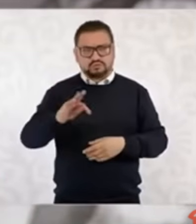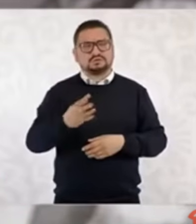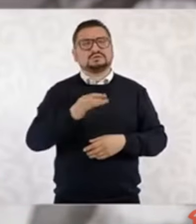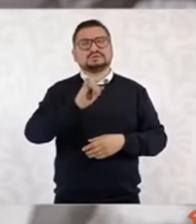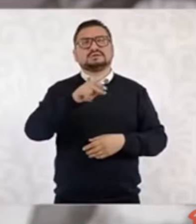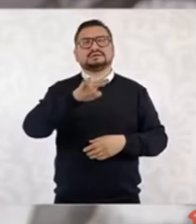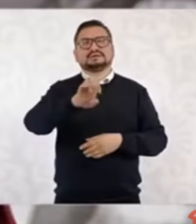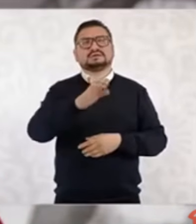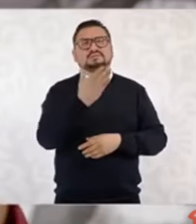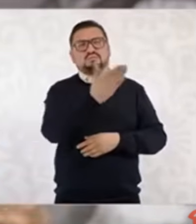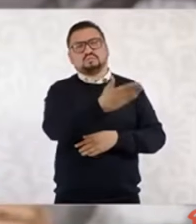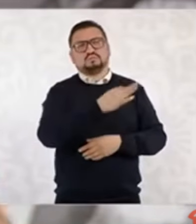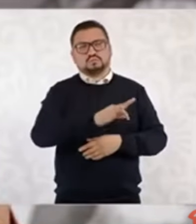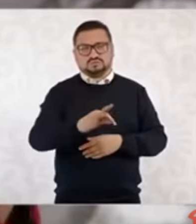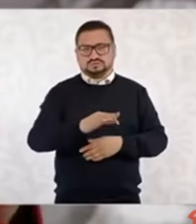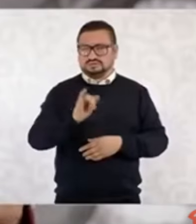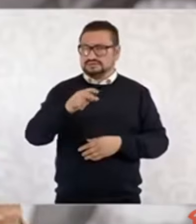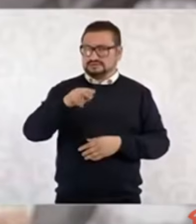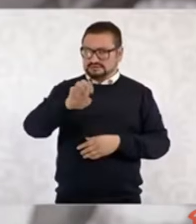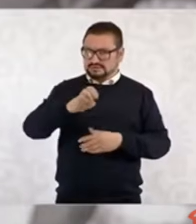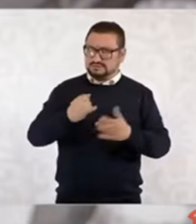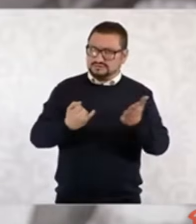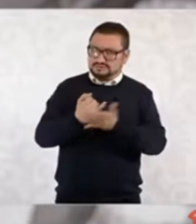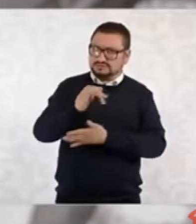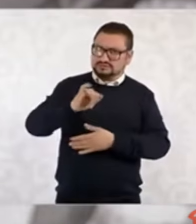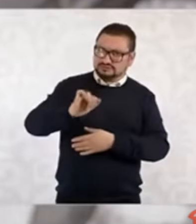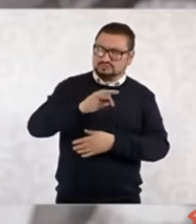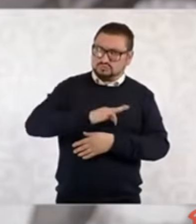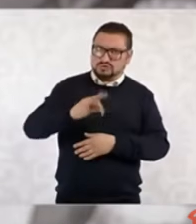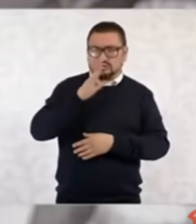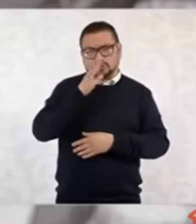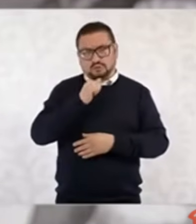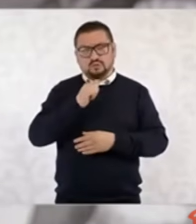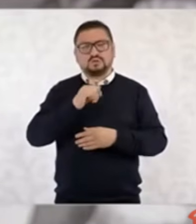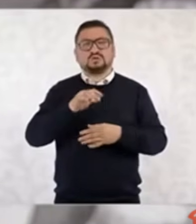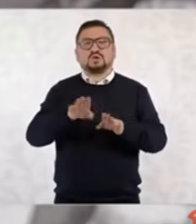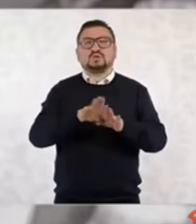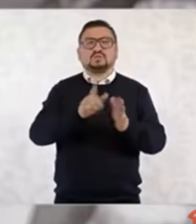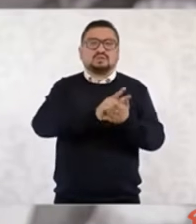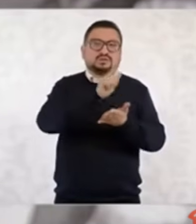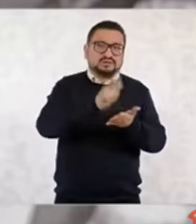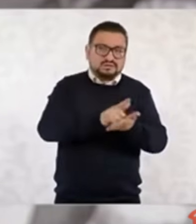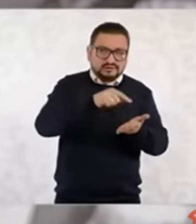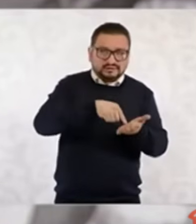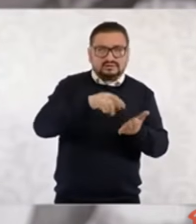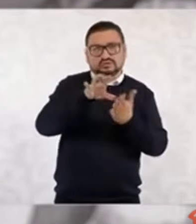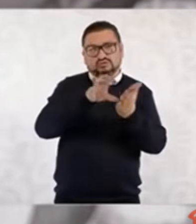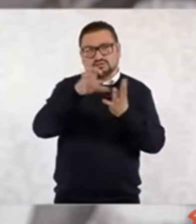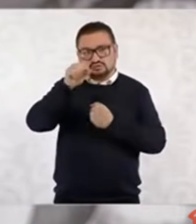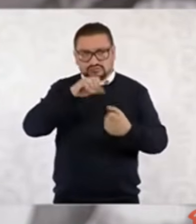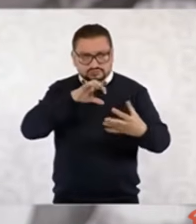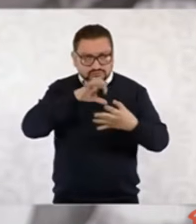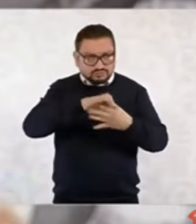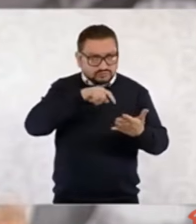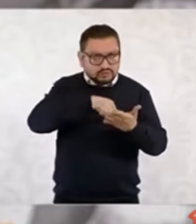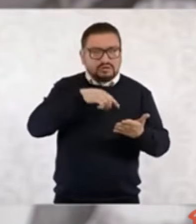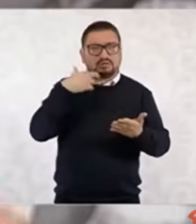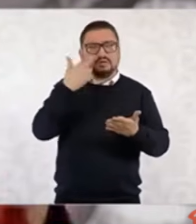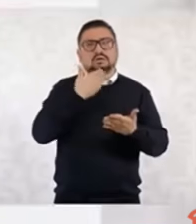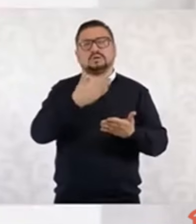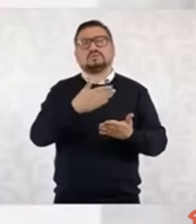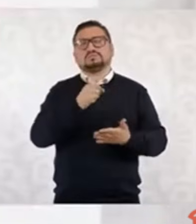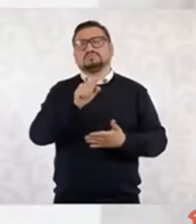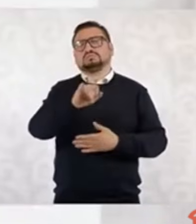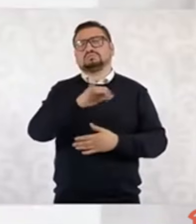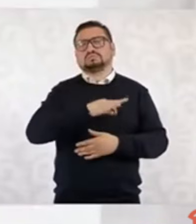INE. El INE toma la decisión si procede de acuerdo a las leyes, de acuerdo a la Constitución, y se